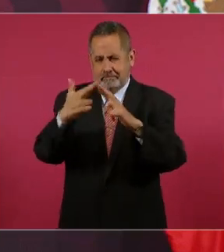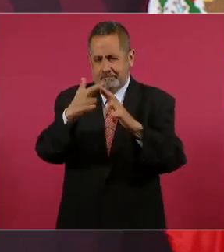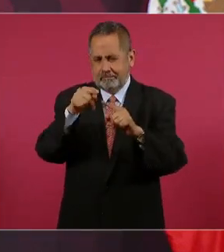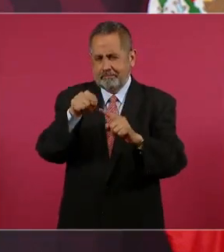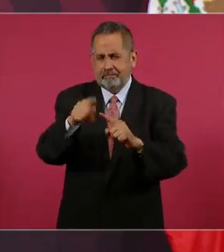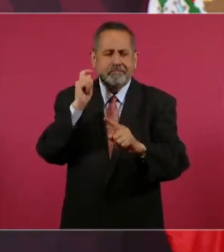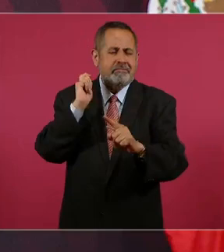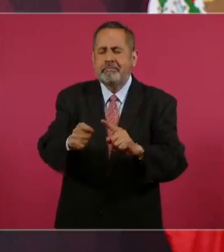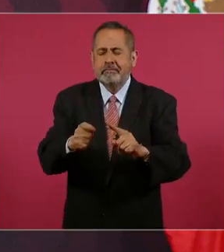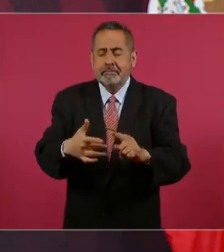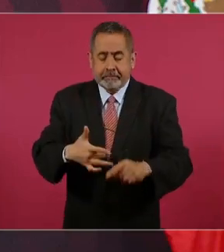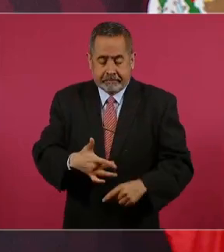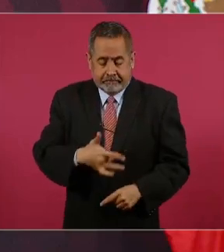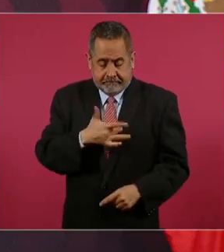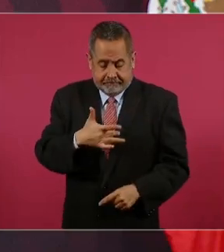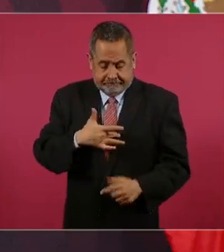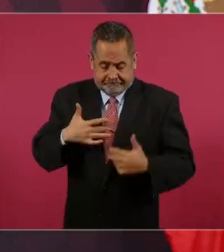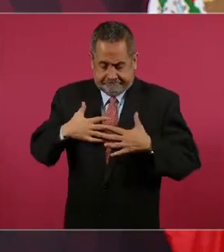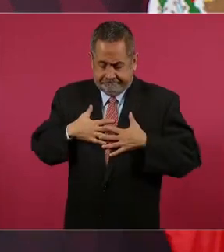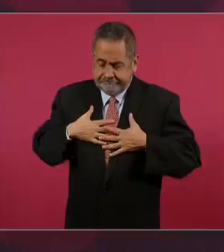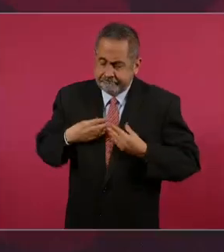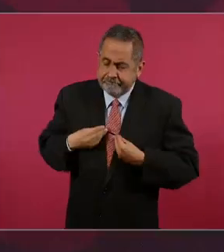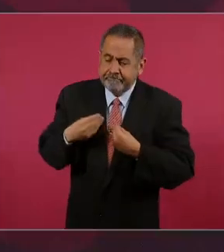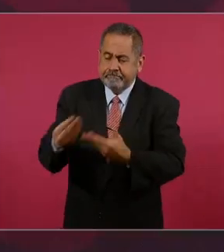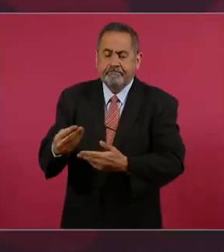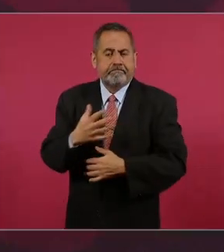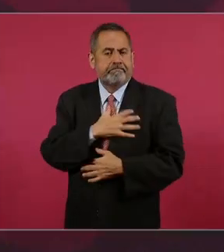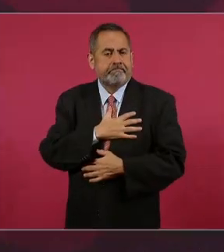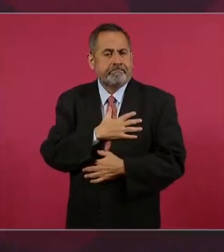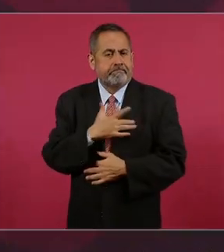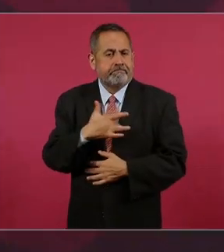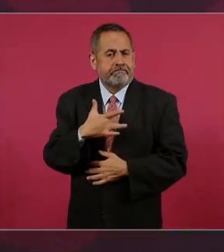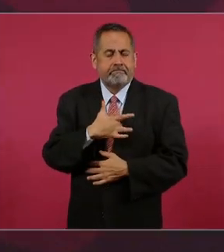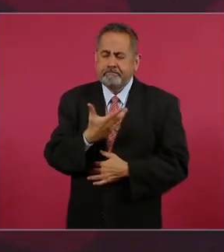el humanismo el amor al prójimo